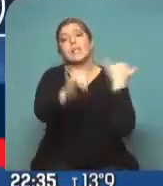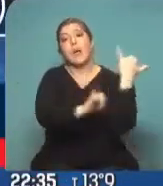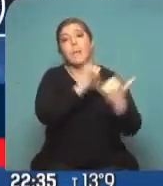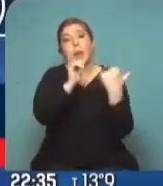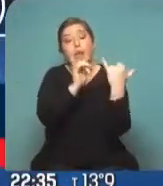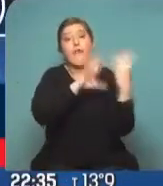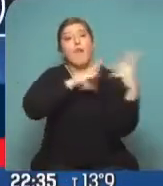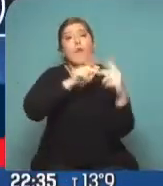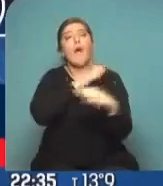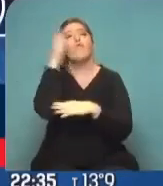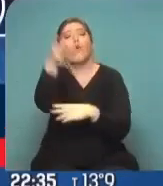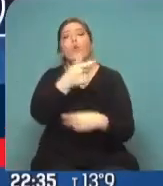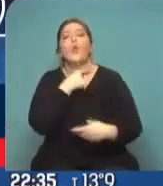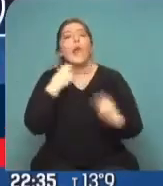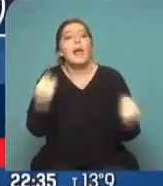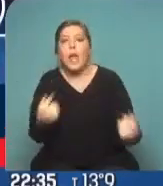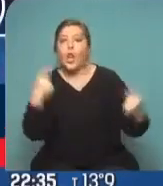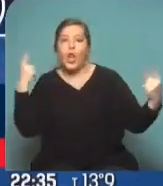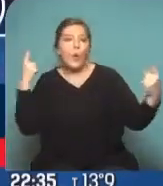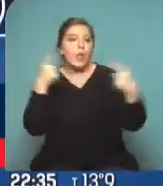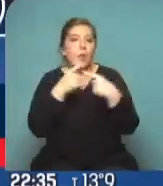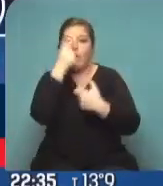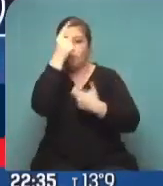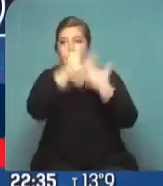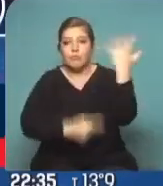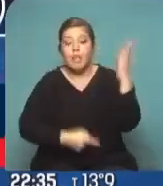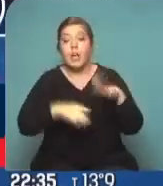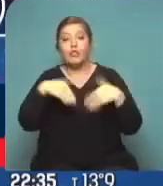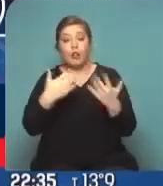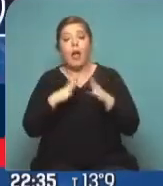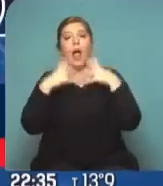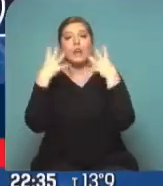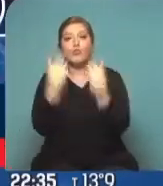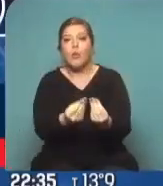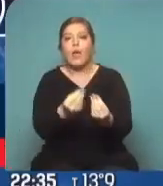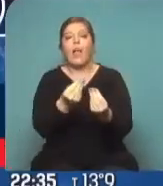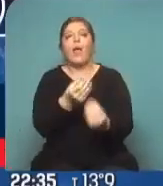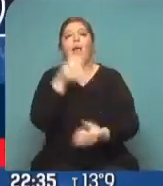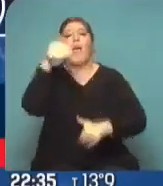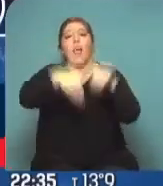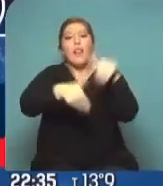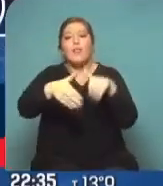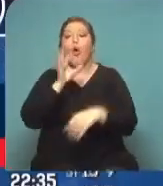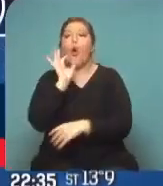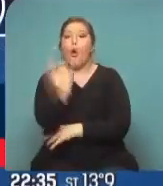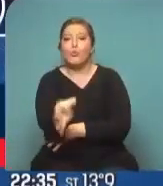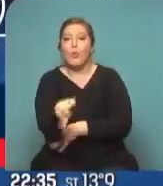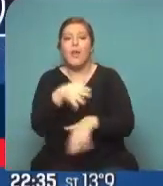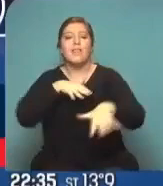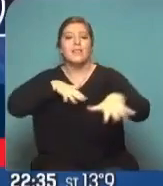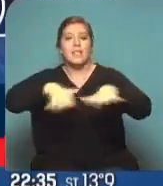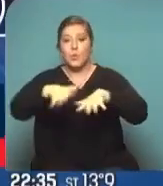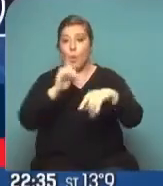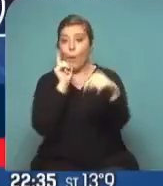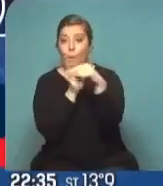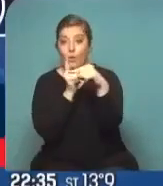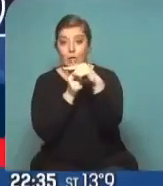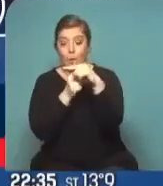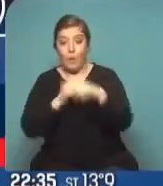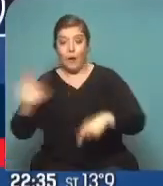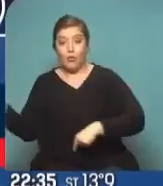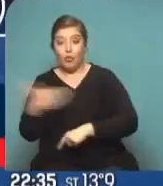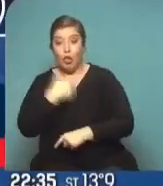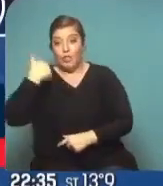de futuro, expliquen una alternativa de futuro que ayude a que la elección en octubre se desarrolle en un clima positivo para los